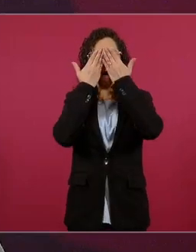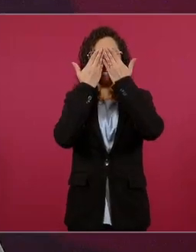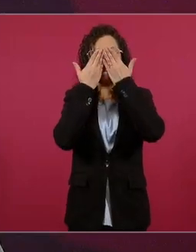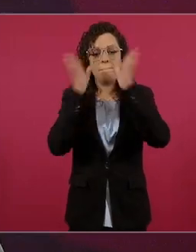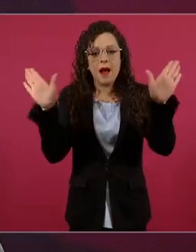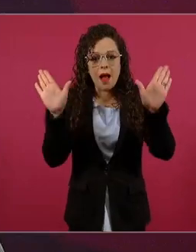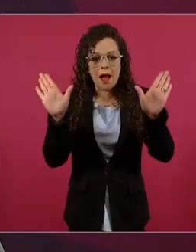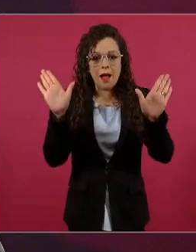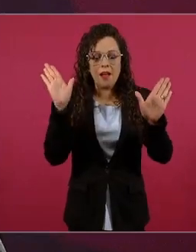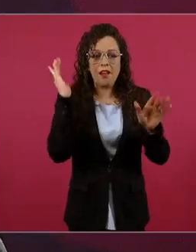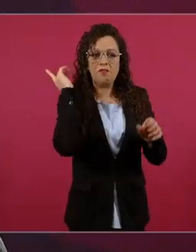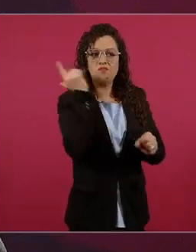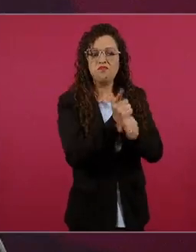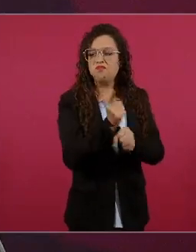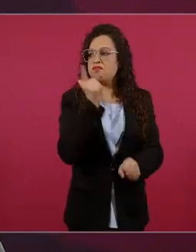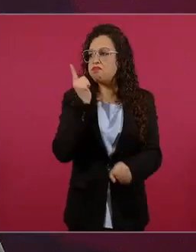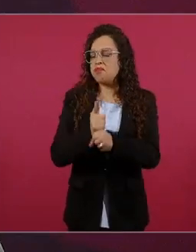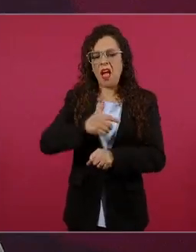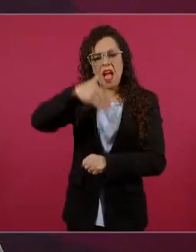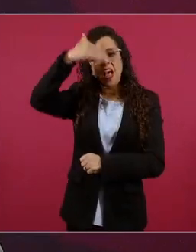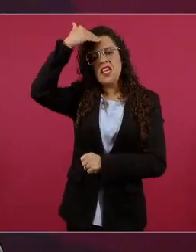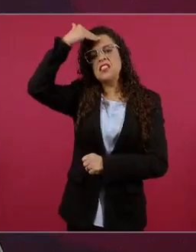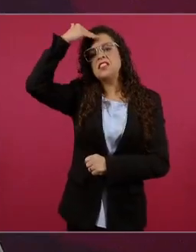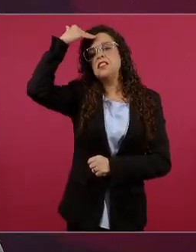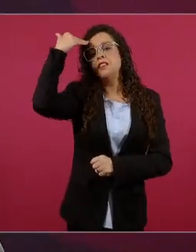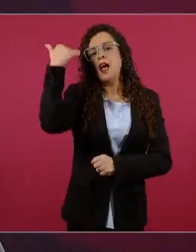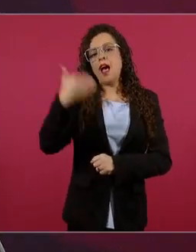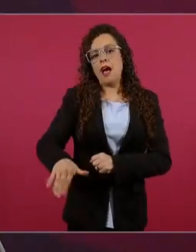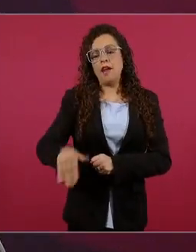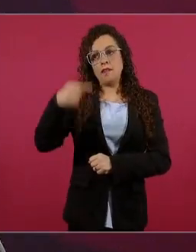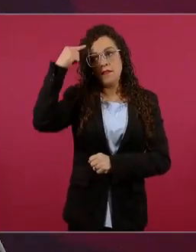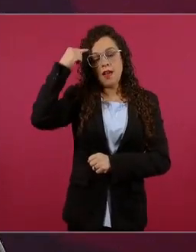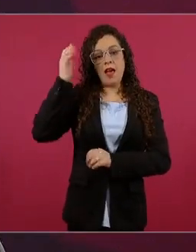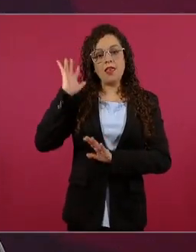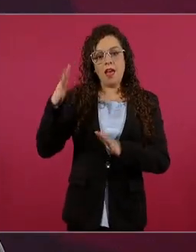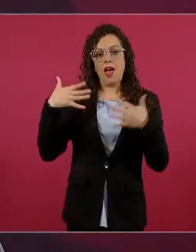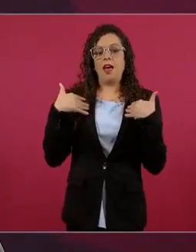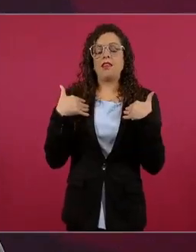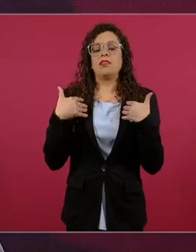y va a seguir la transformación.